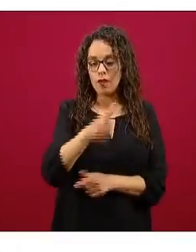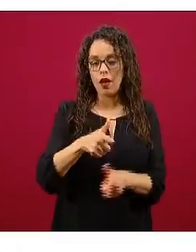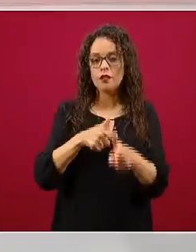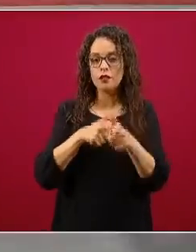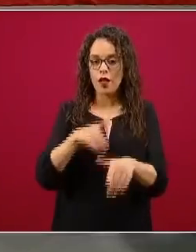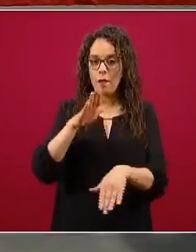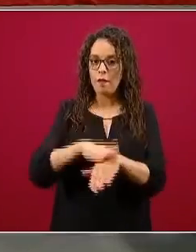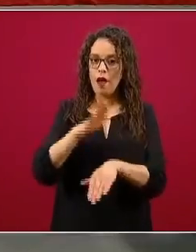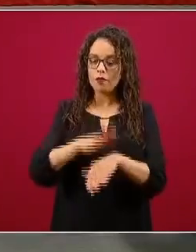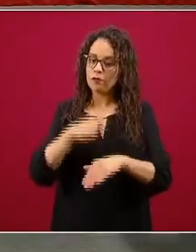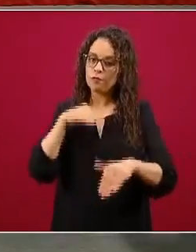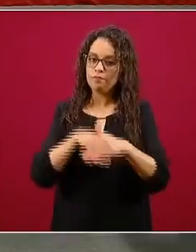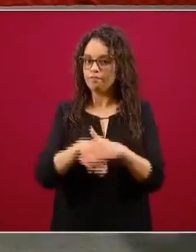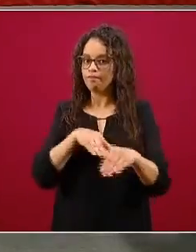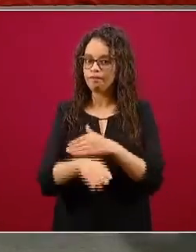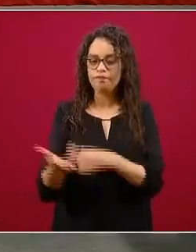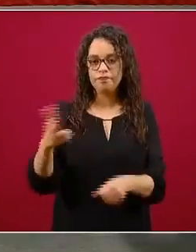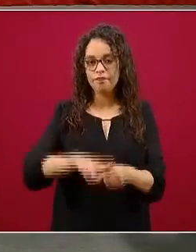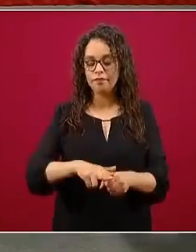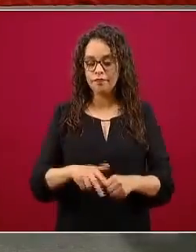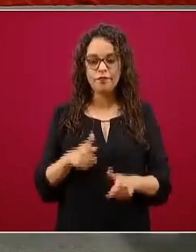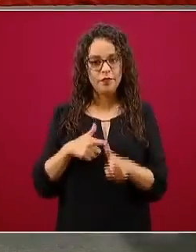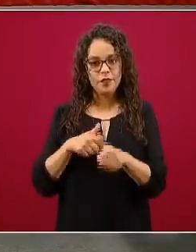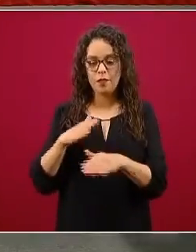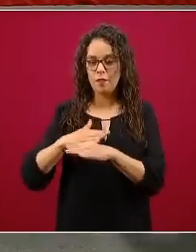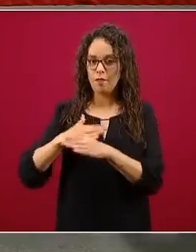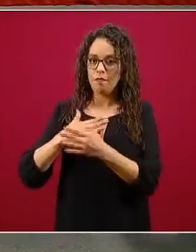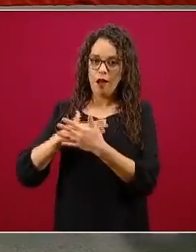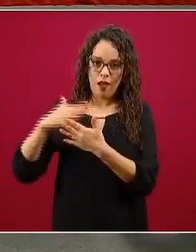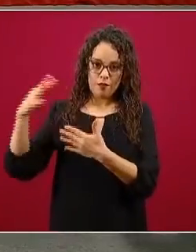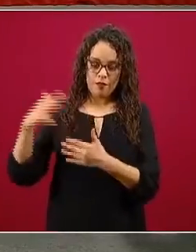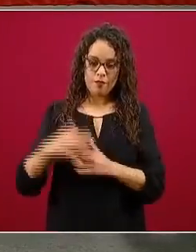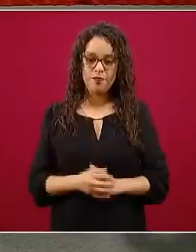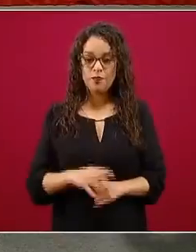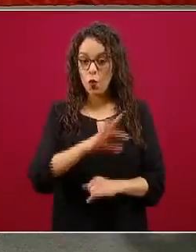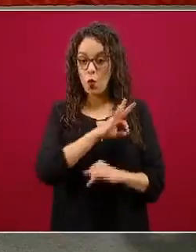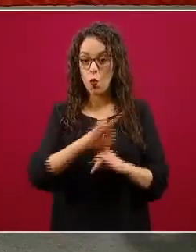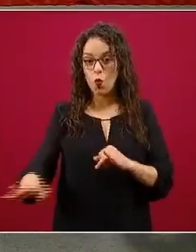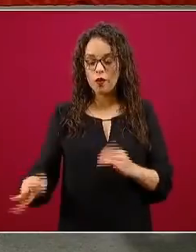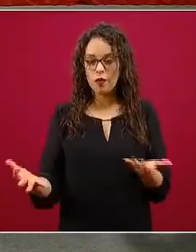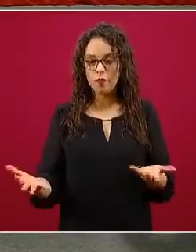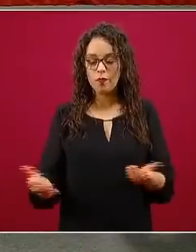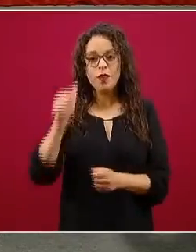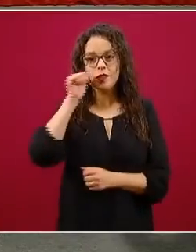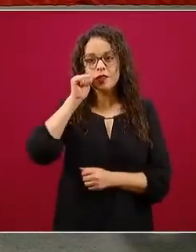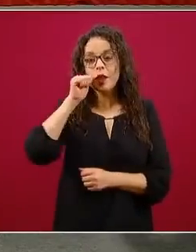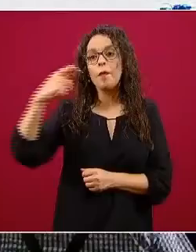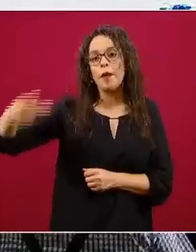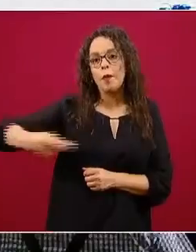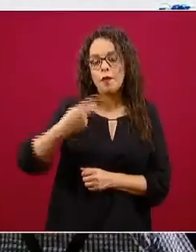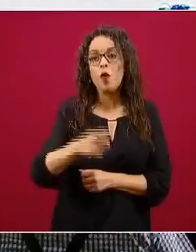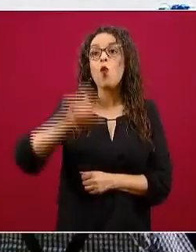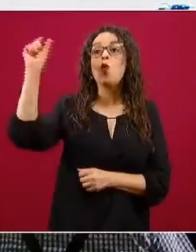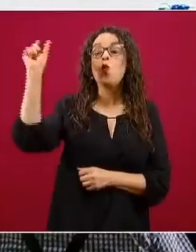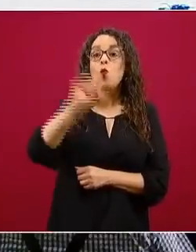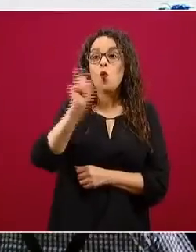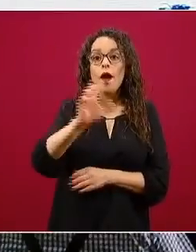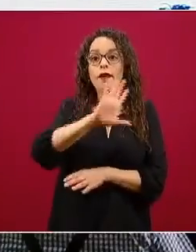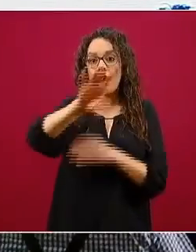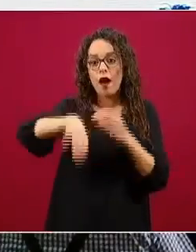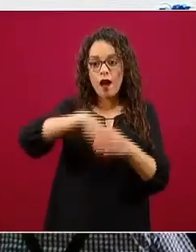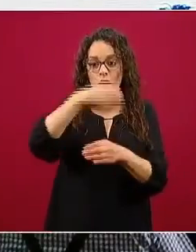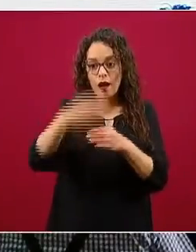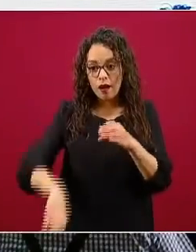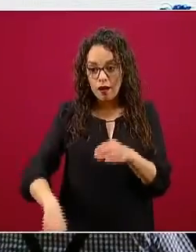ascendente. Último elemento, cuando hemos dicho cuánto va a durar la epidemia, empezamos el 28 de